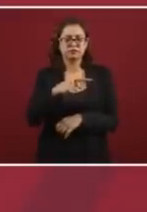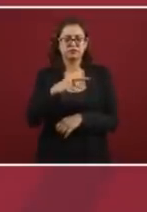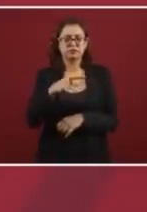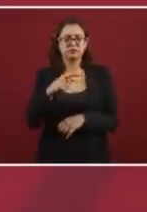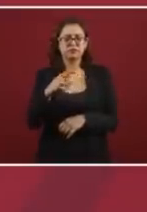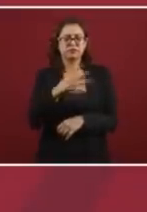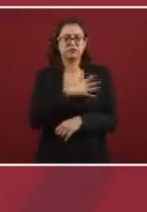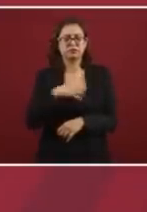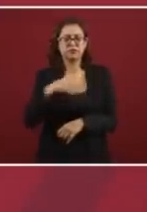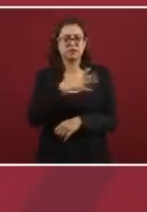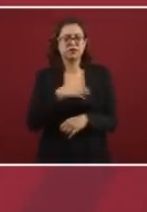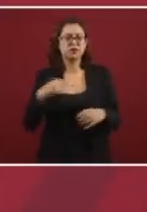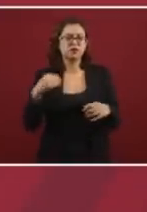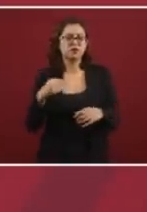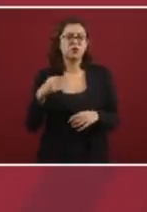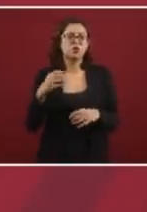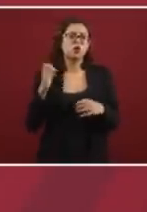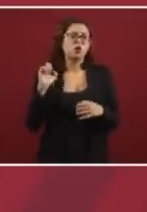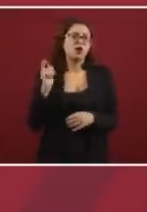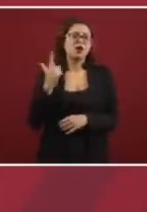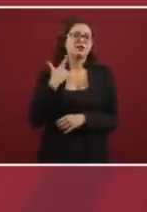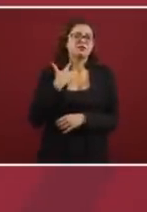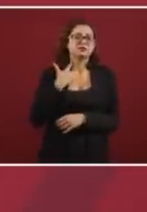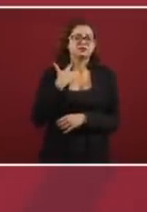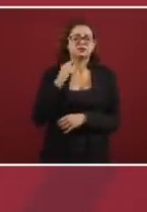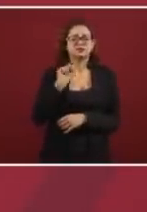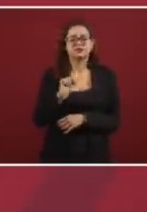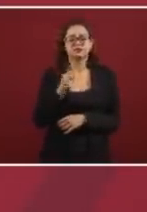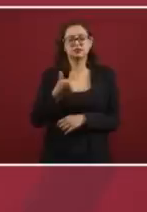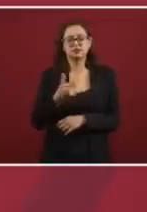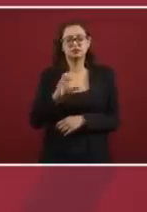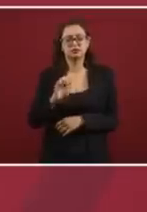es hijo del que fue secretario de hacienda